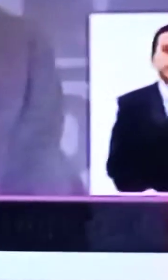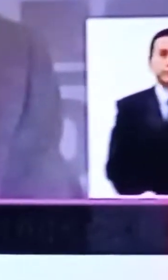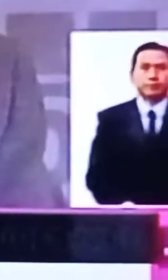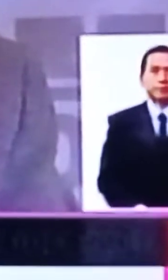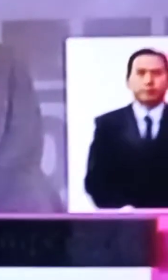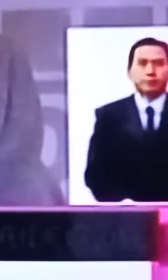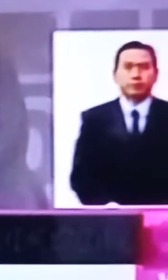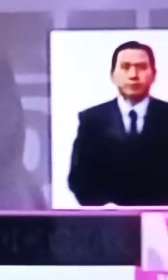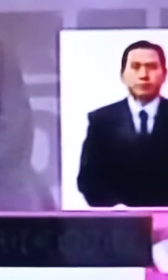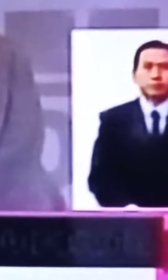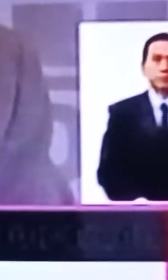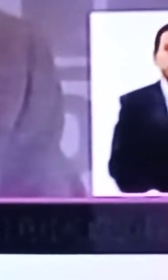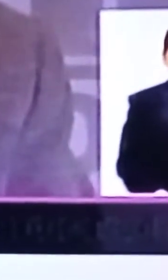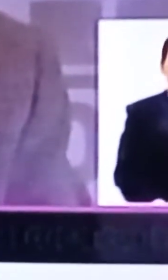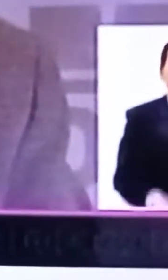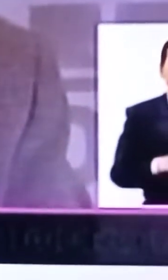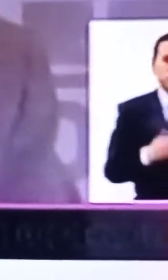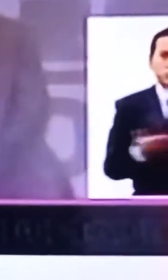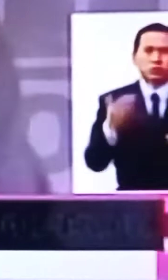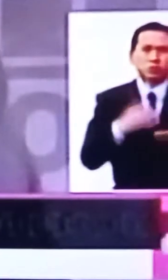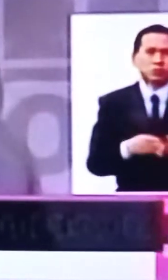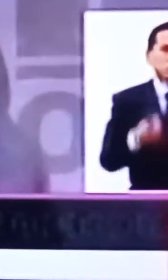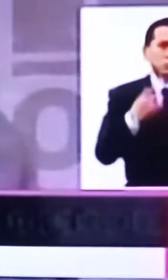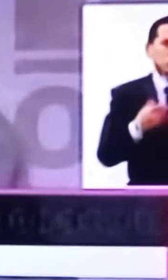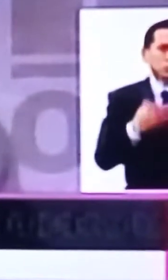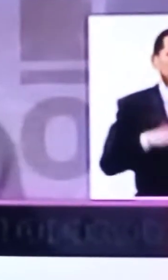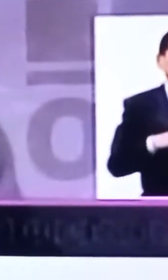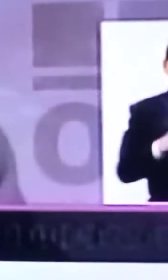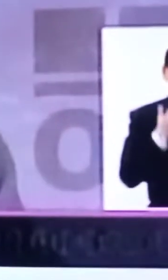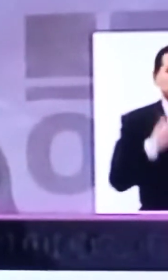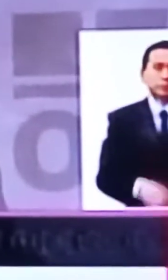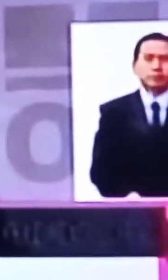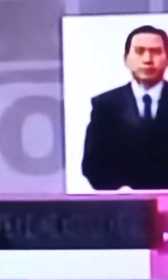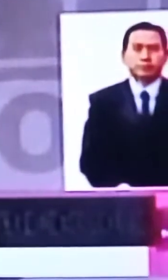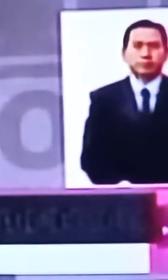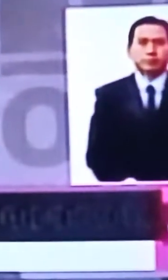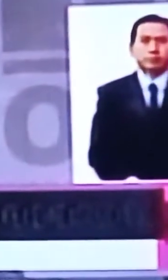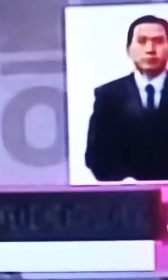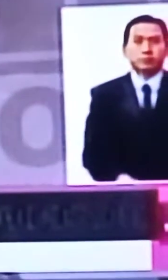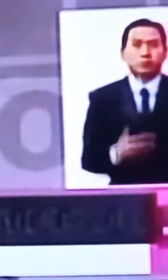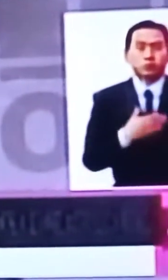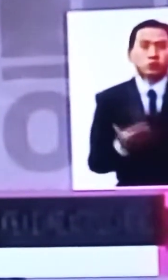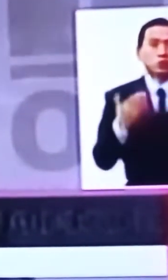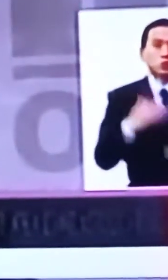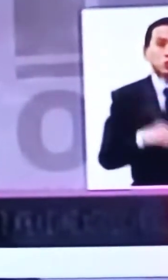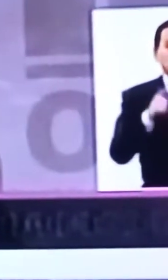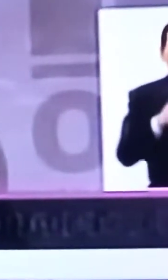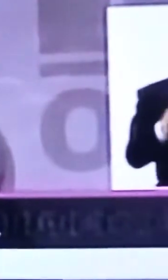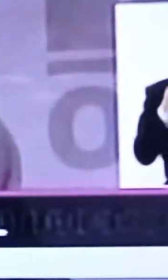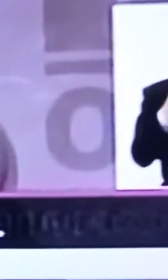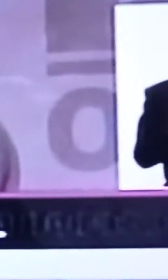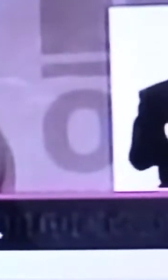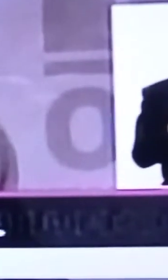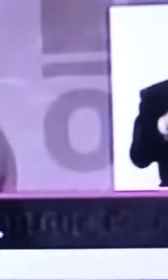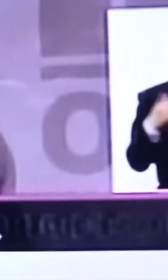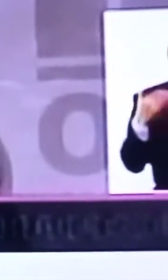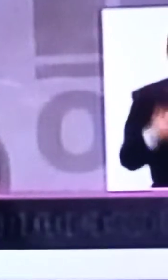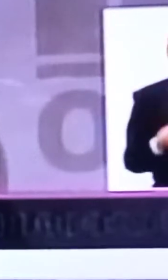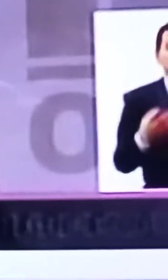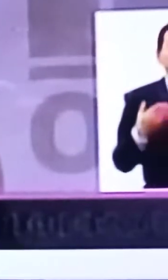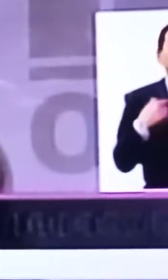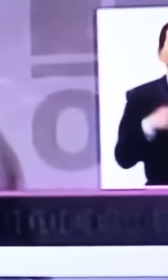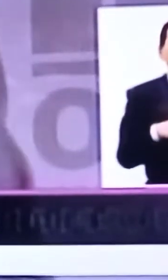favor, si pudiera repetirme la pregunta, perdón, disculpe. Pregunta, bueno, por favor, si es que podría repetirnos cuánto de avance se tiene al